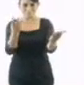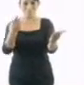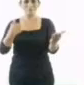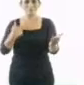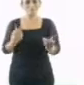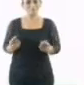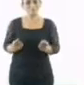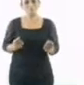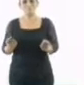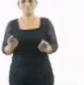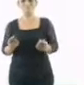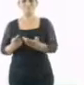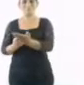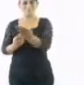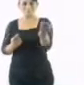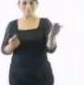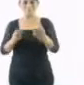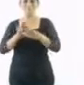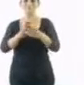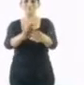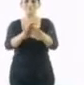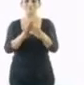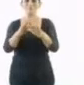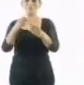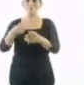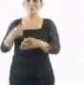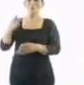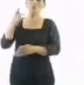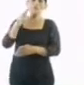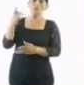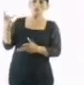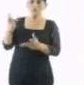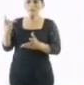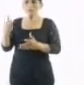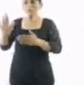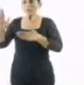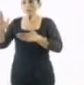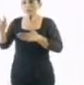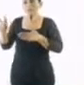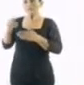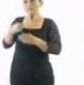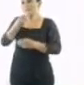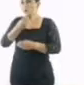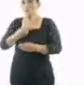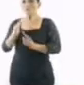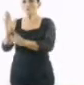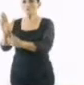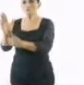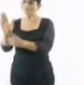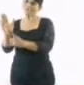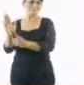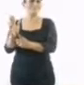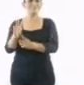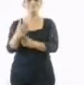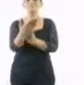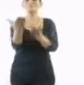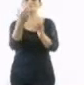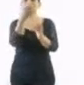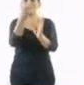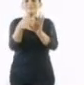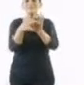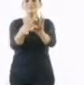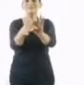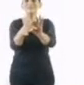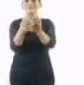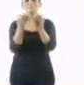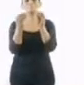Por eso, gobernaré de la mano de la sociedad organizada, sin compromisos políticos ni intereses ocultos. Cerca, muy cerca